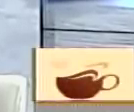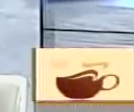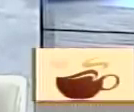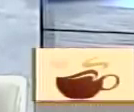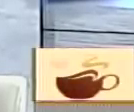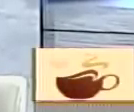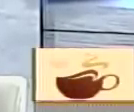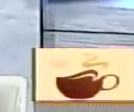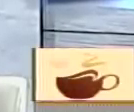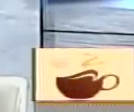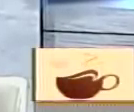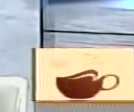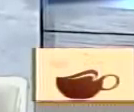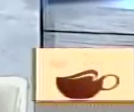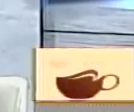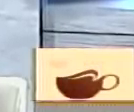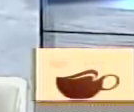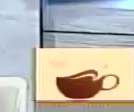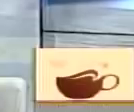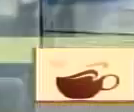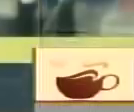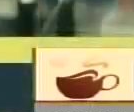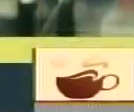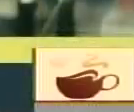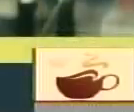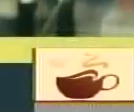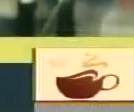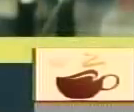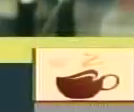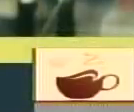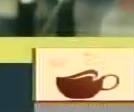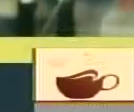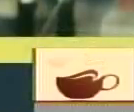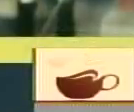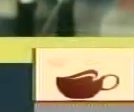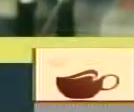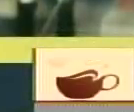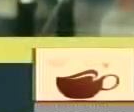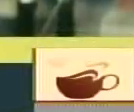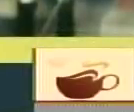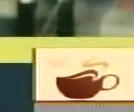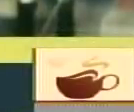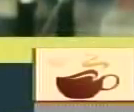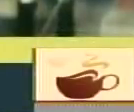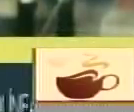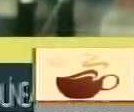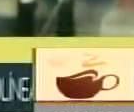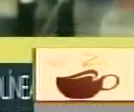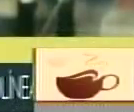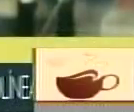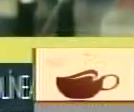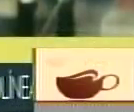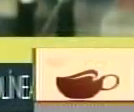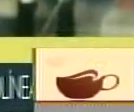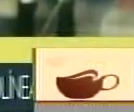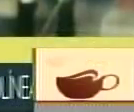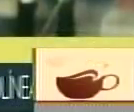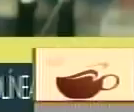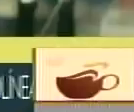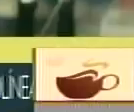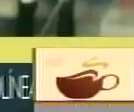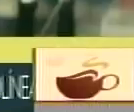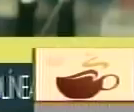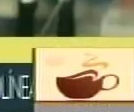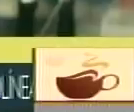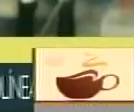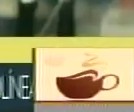Nos pegamos a nuestra hermana cadena Telesur. Mal llamadas sanciones por algunos países en el pueblo venezolano.